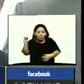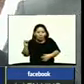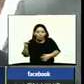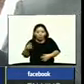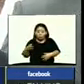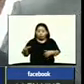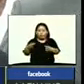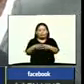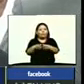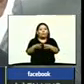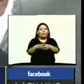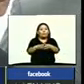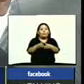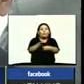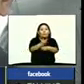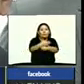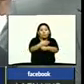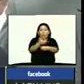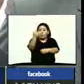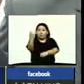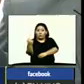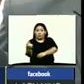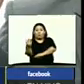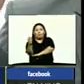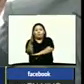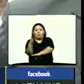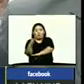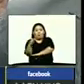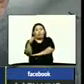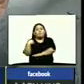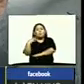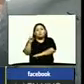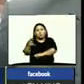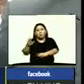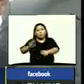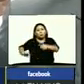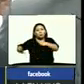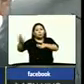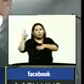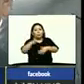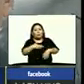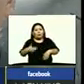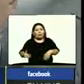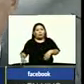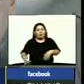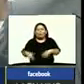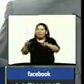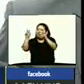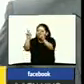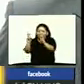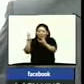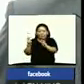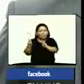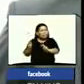como fuerzas políticas que a través de la canciller y el presidente se estaban comprometiendo con unos contenidos